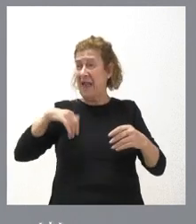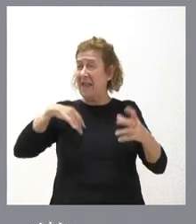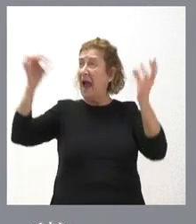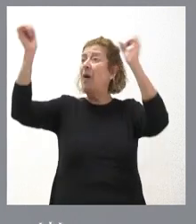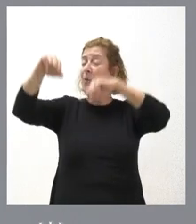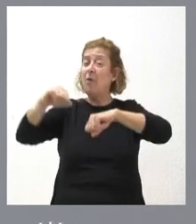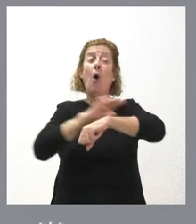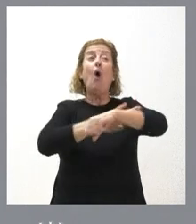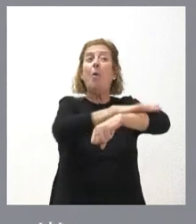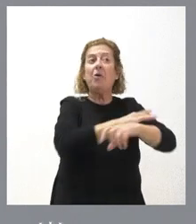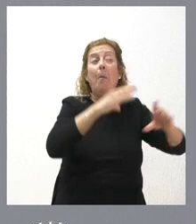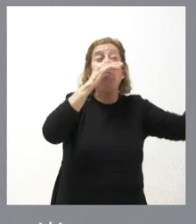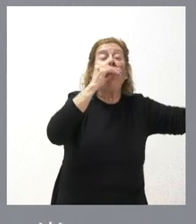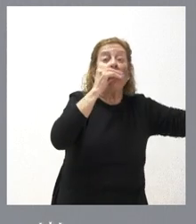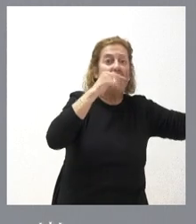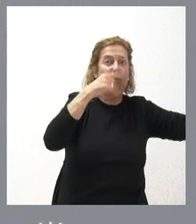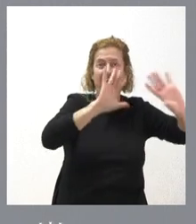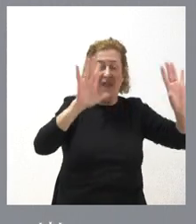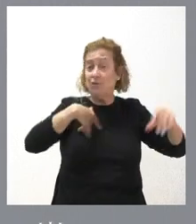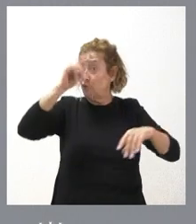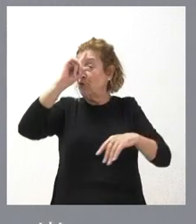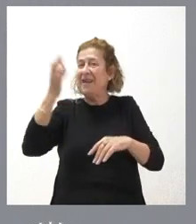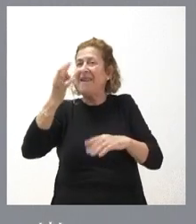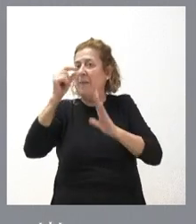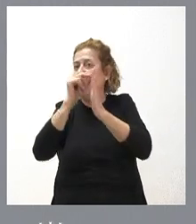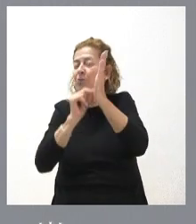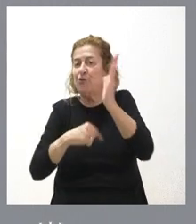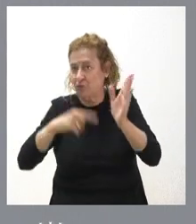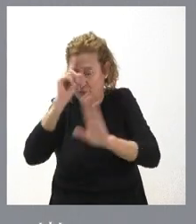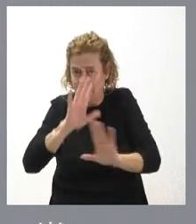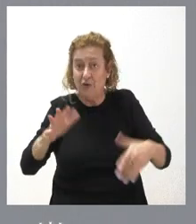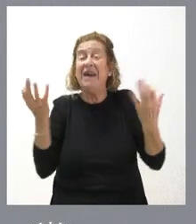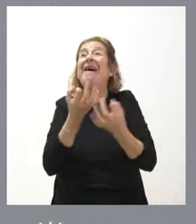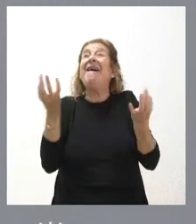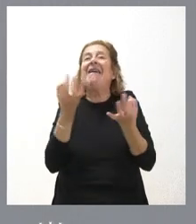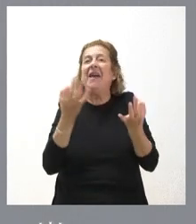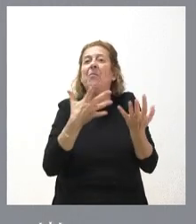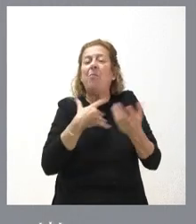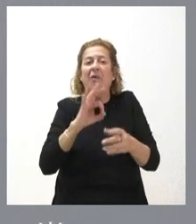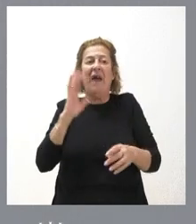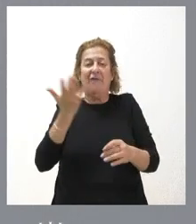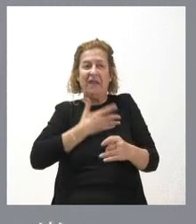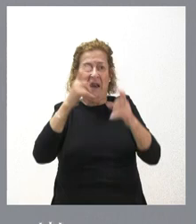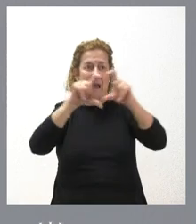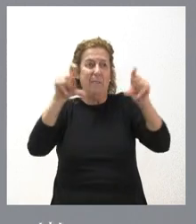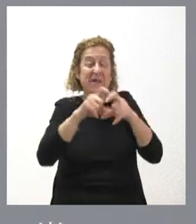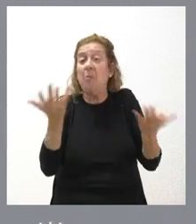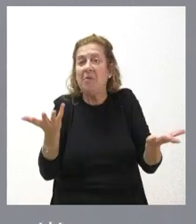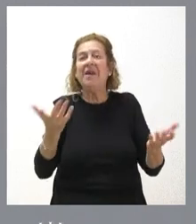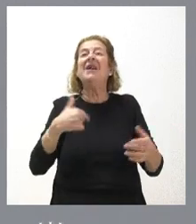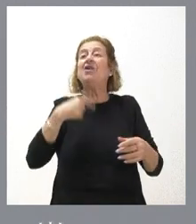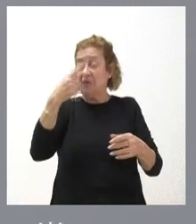ha callado no sabemos y por tanto no sé qué impacto puede tener sobre las empresas si les puede decir que el deseo de las